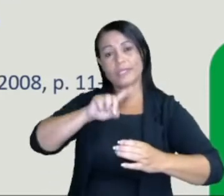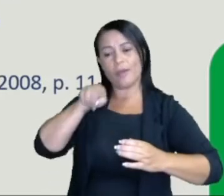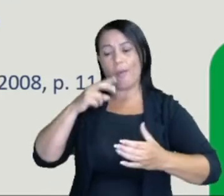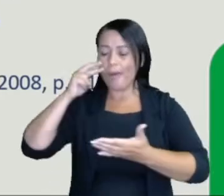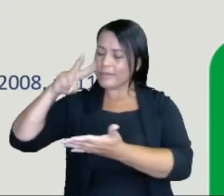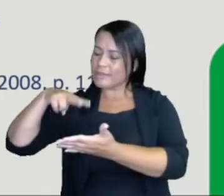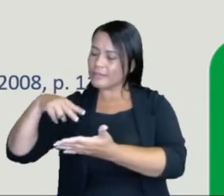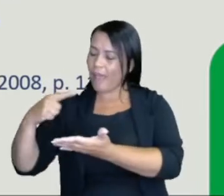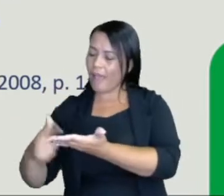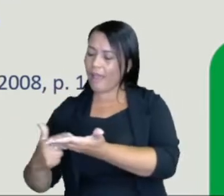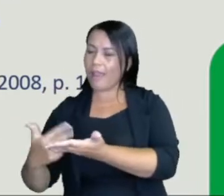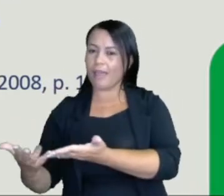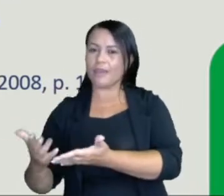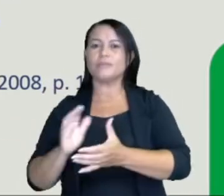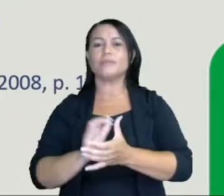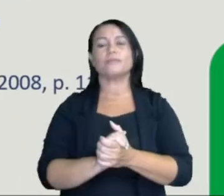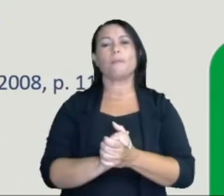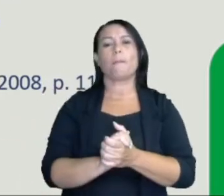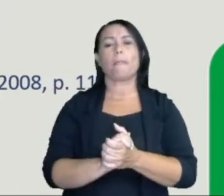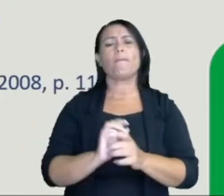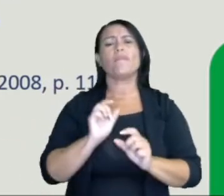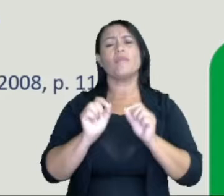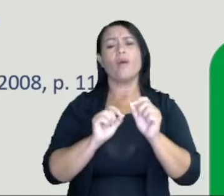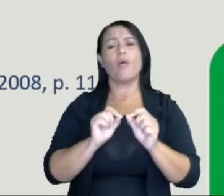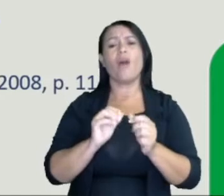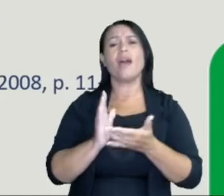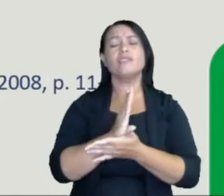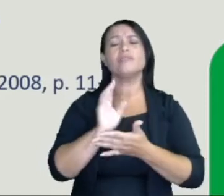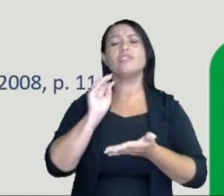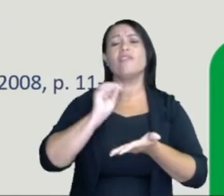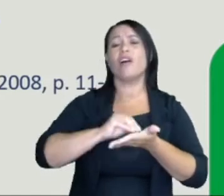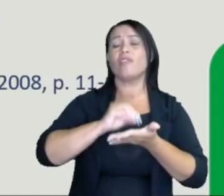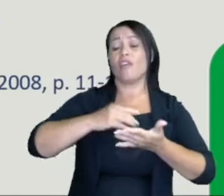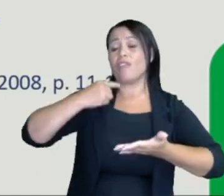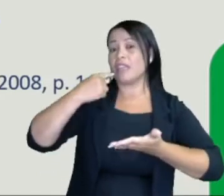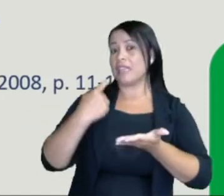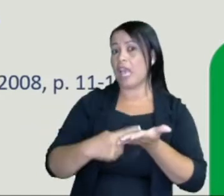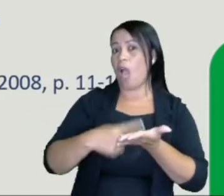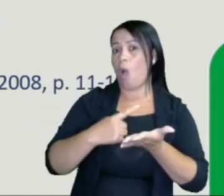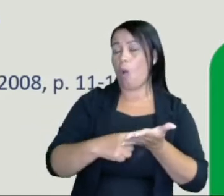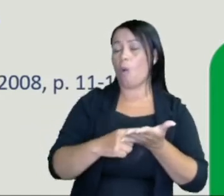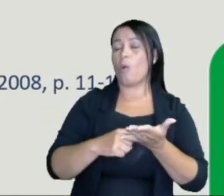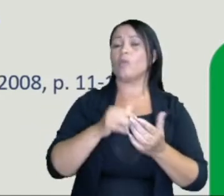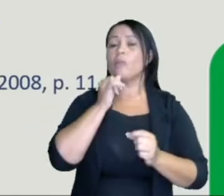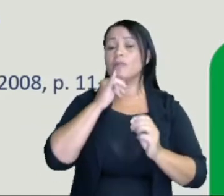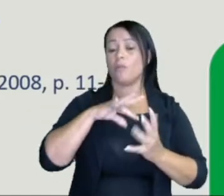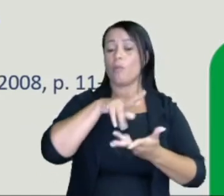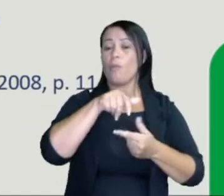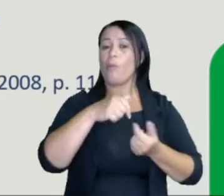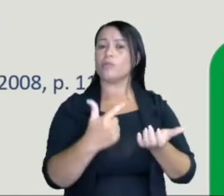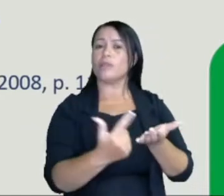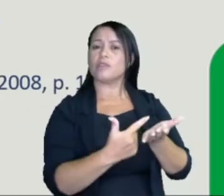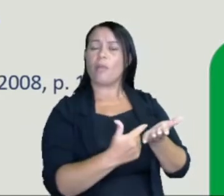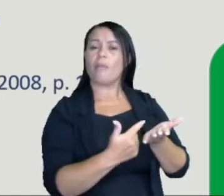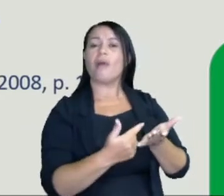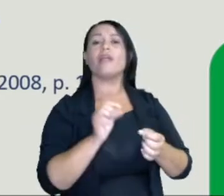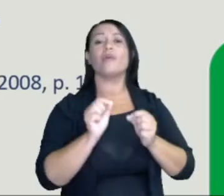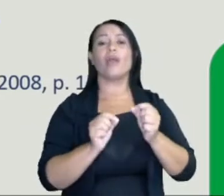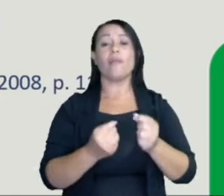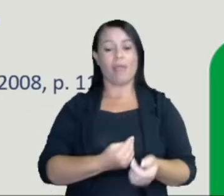con un buen desayuno. Esta falta de acuerdo permanente entre el mundo enciclopédico y la existencia